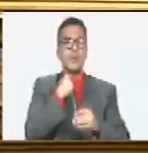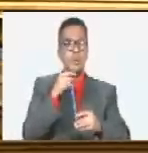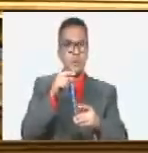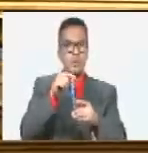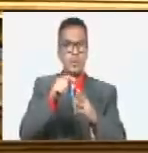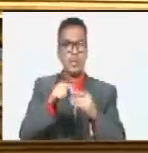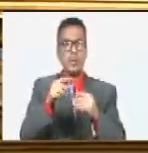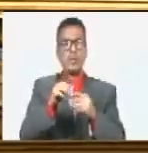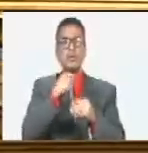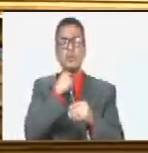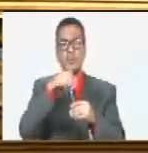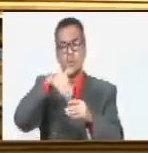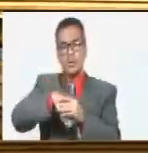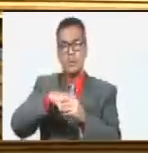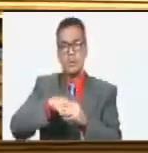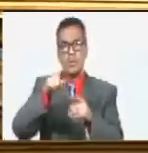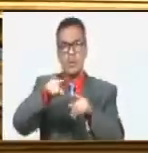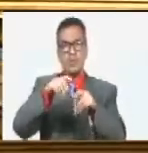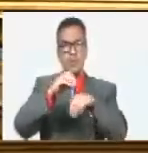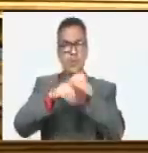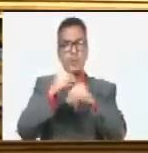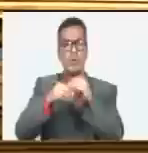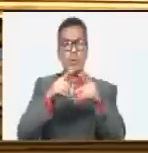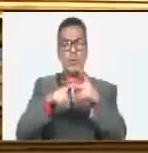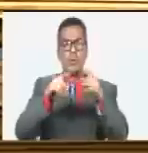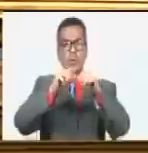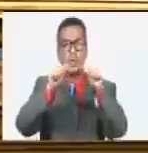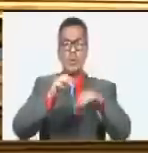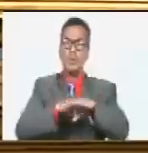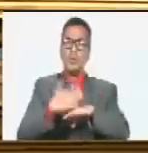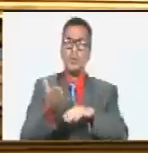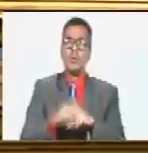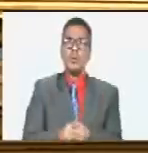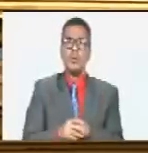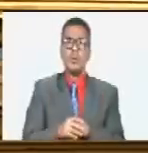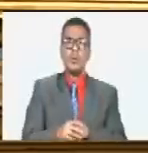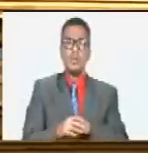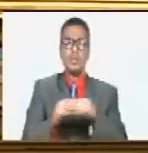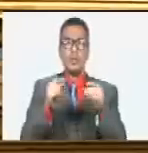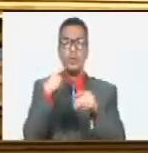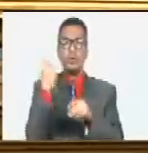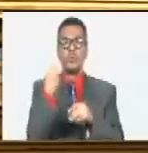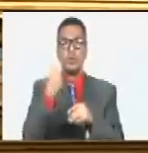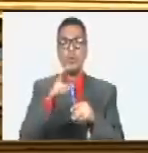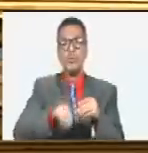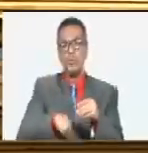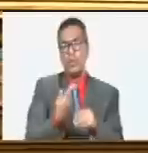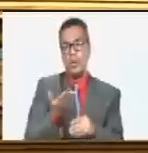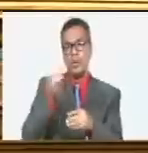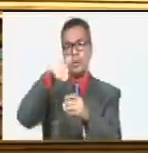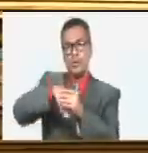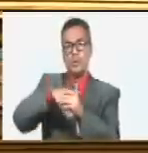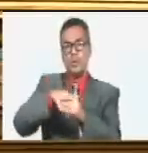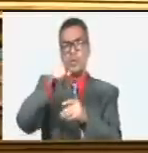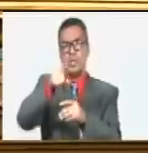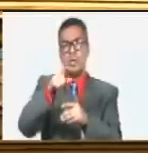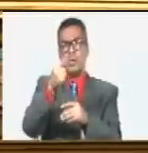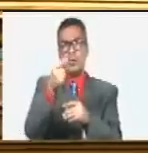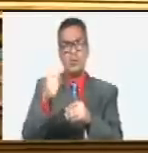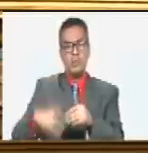fue diseñado así, exprofeso. ¿Para qué? Para que solo votaran los ricos y para que solo votara la clase